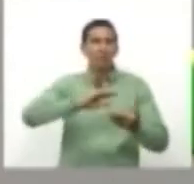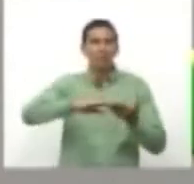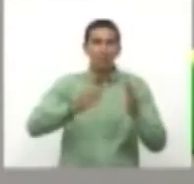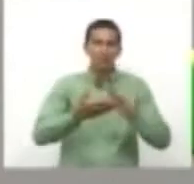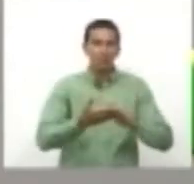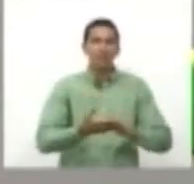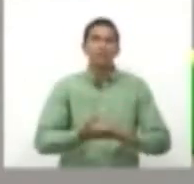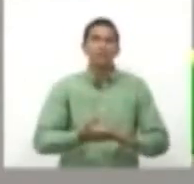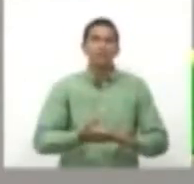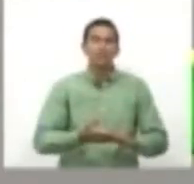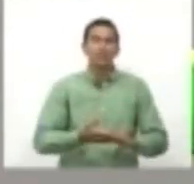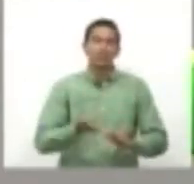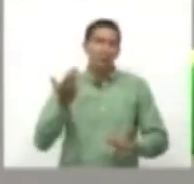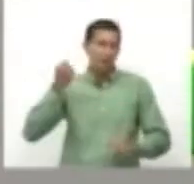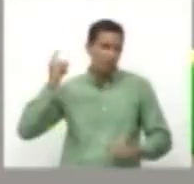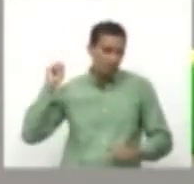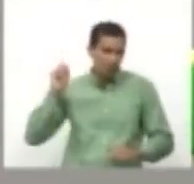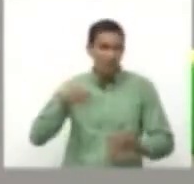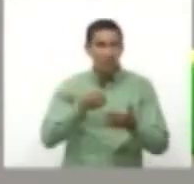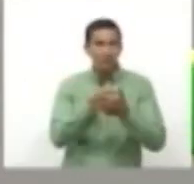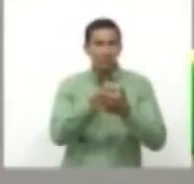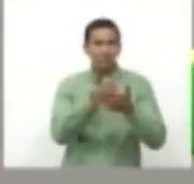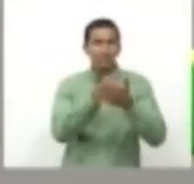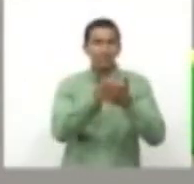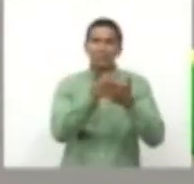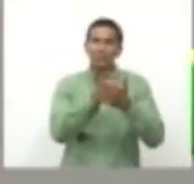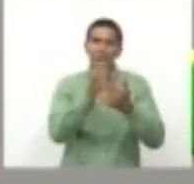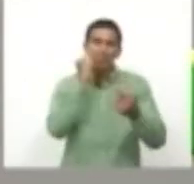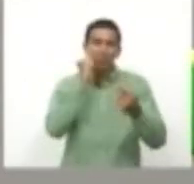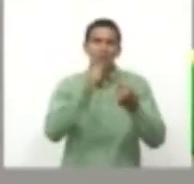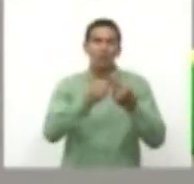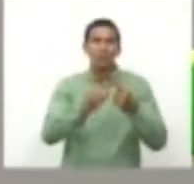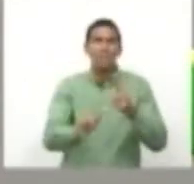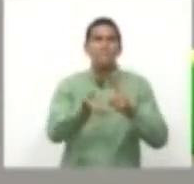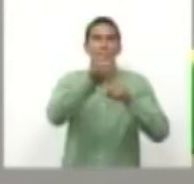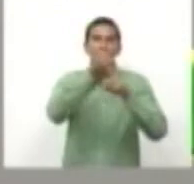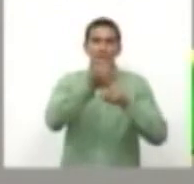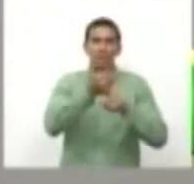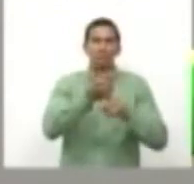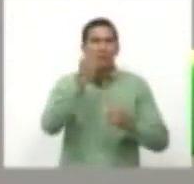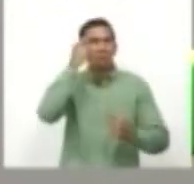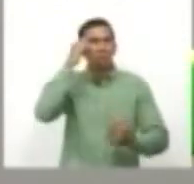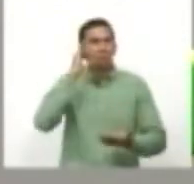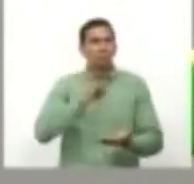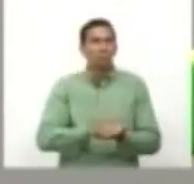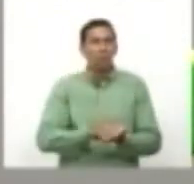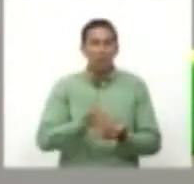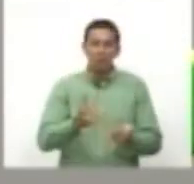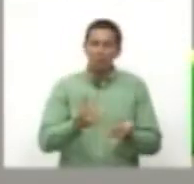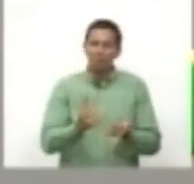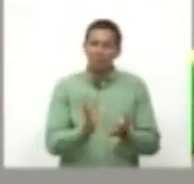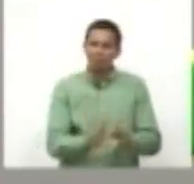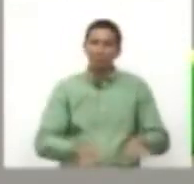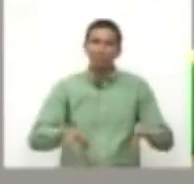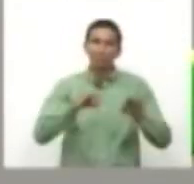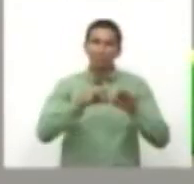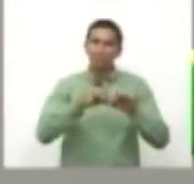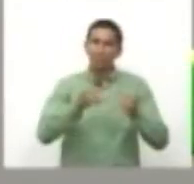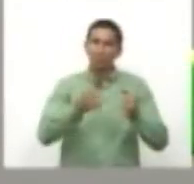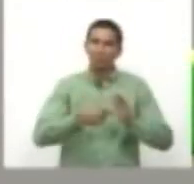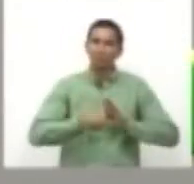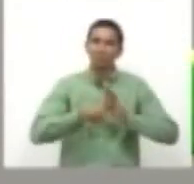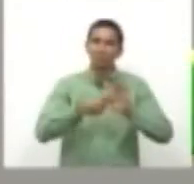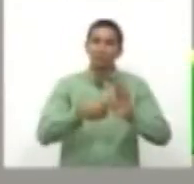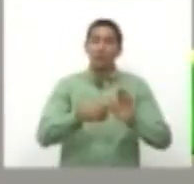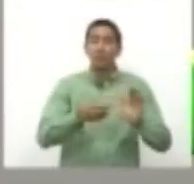Hemos venido luchando hace muchos años para que este objetivo se consiga y yo pienso que estamos en el momento más importante de la vida pública, que